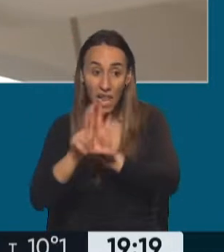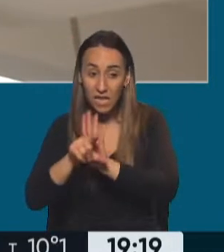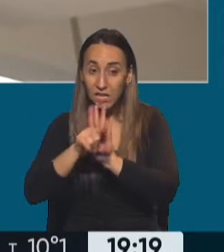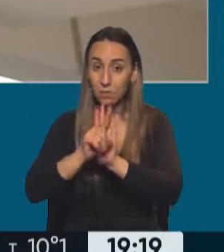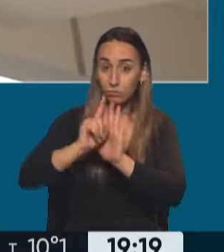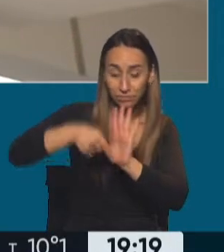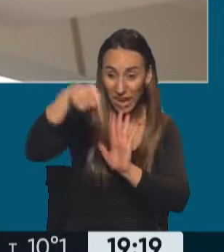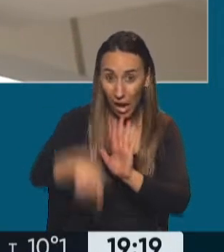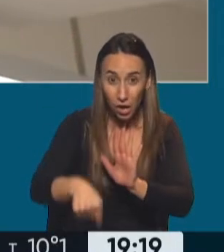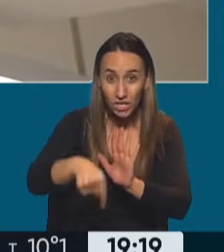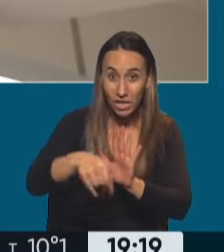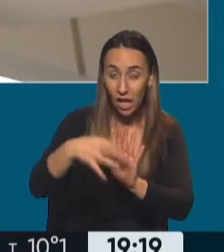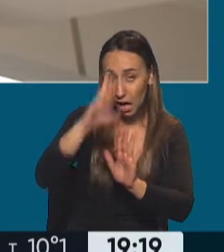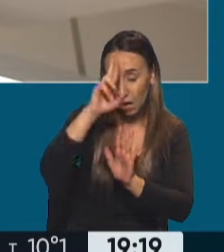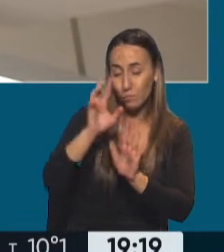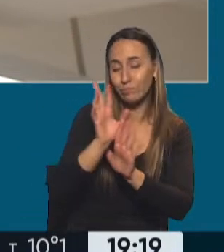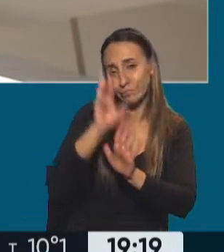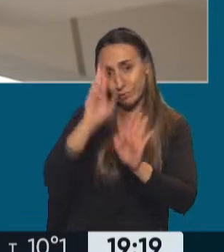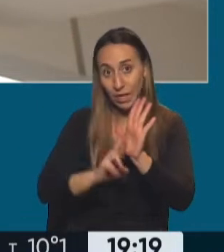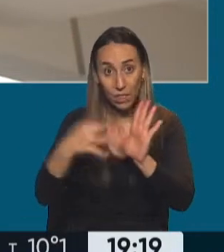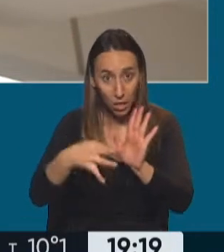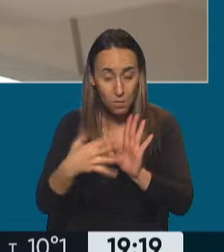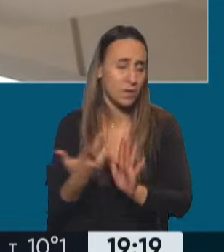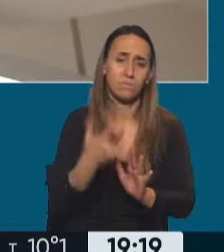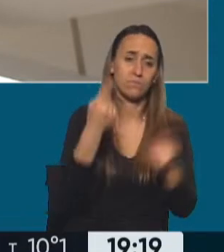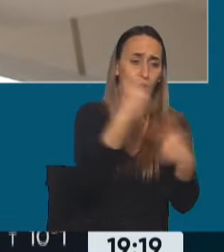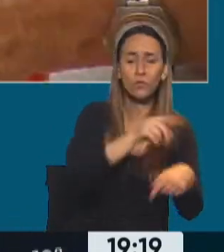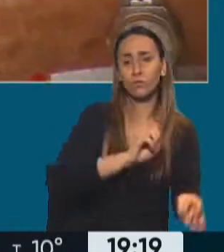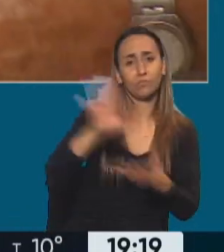trata todo de negociar, ¿sí? Con reconocimiento del